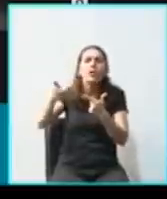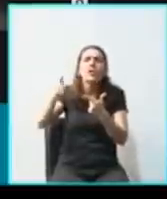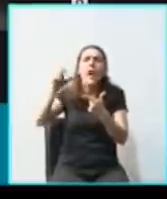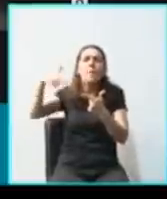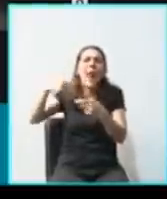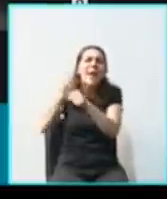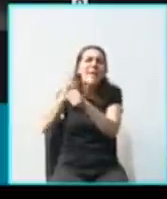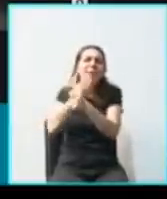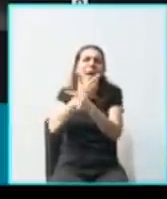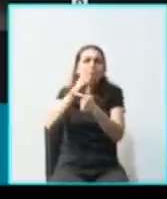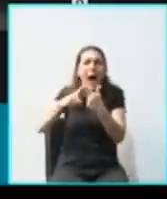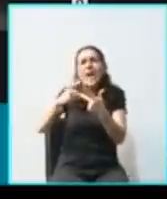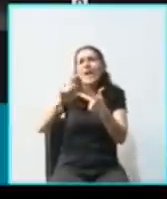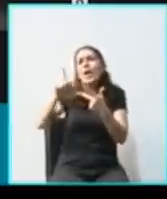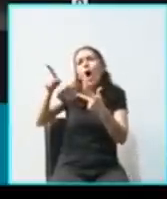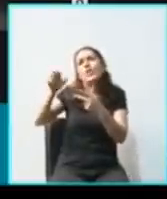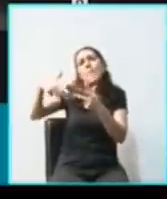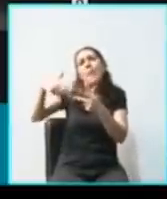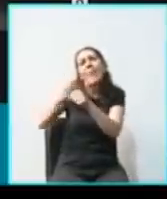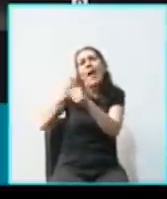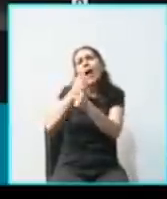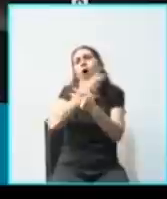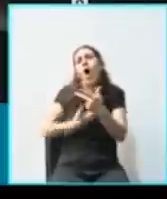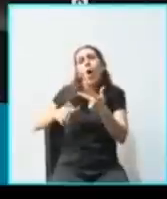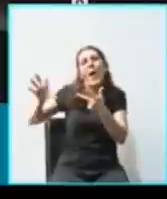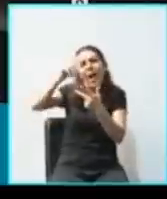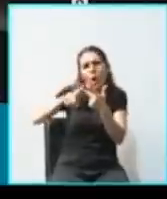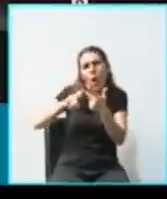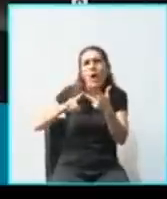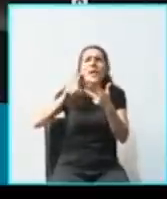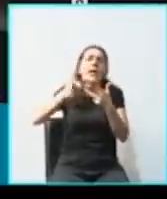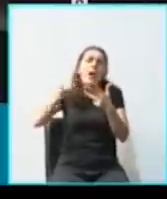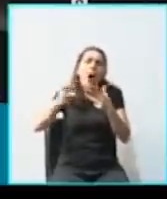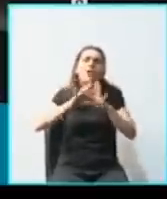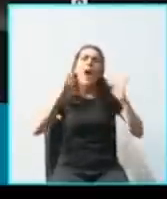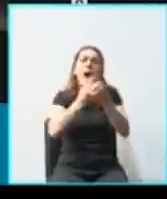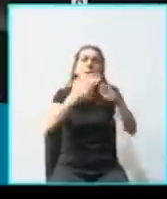de guerra de todos los gobernadores y para terminar con todo tipo de vallas en Plaza de Mayo, en el Congreso o donde sea. Nada más y gracias.